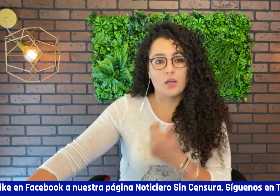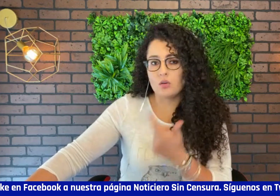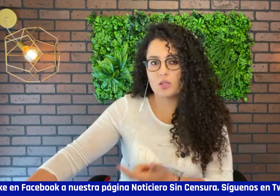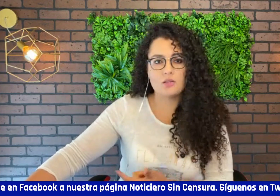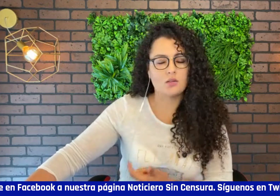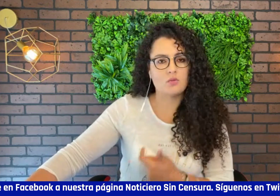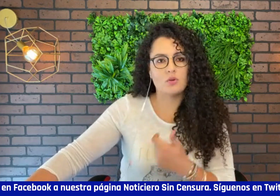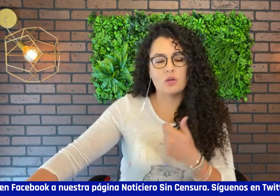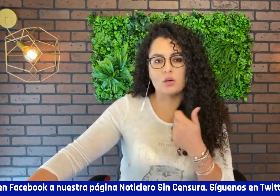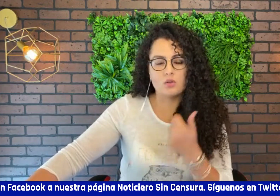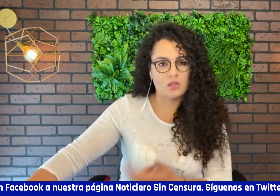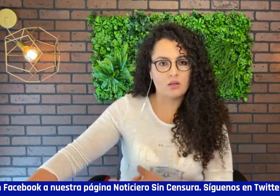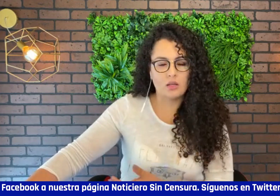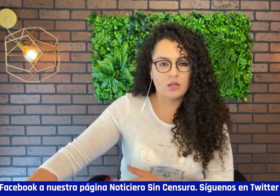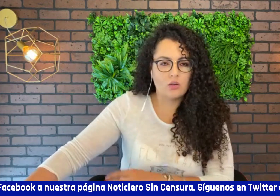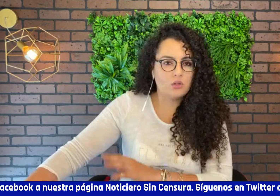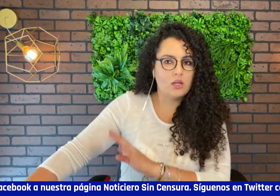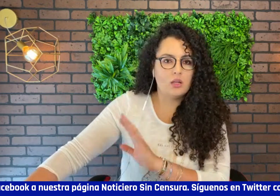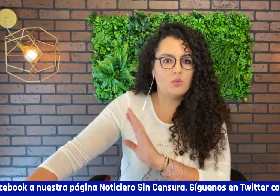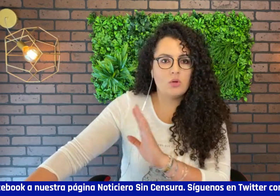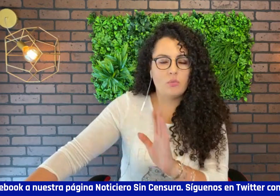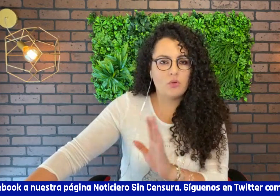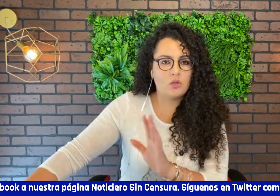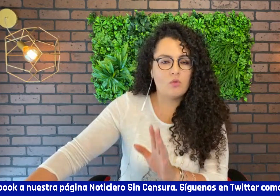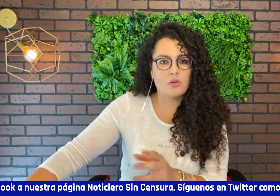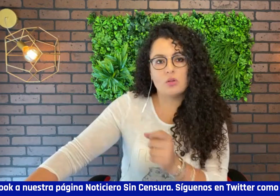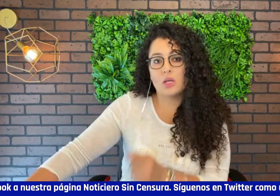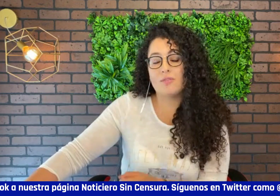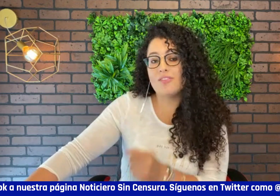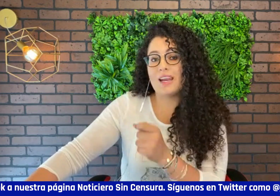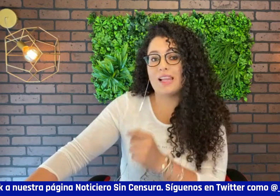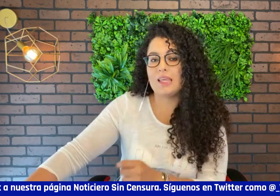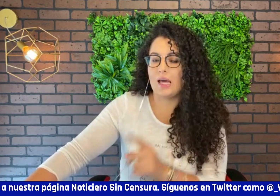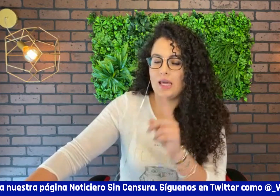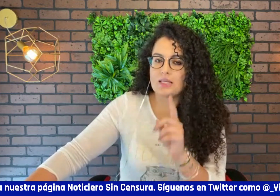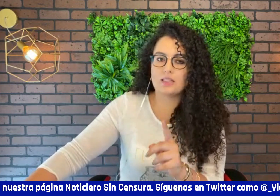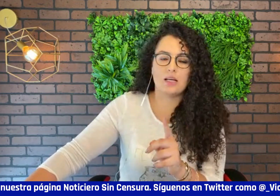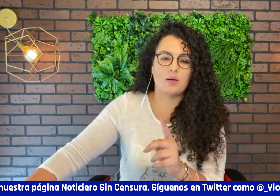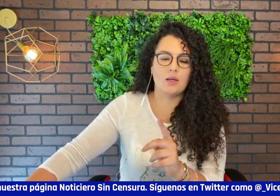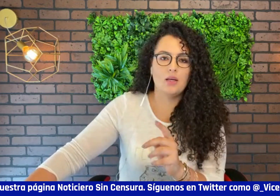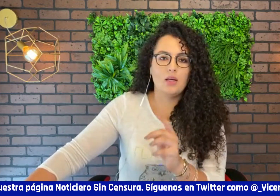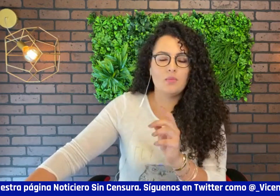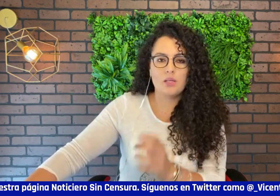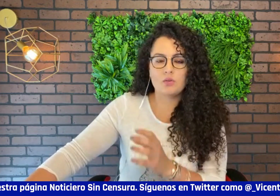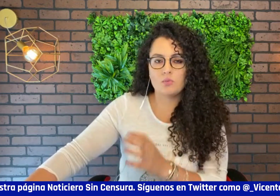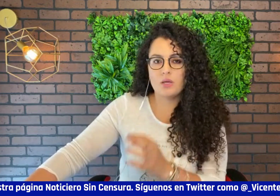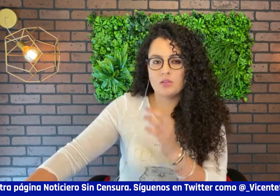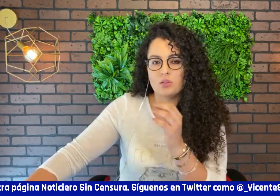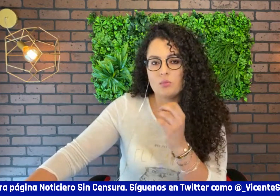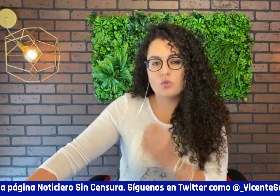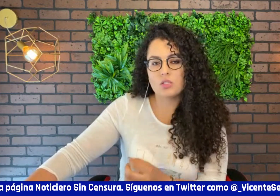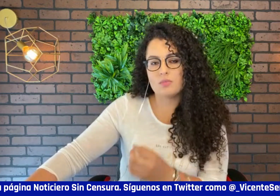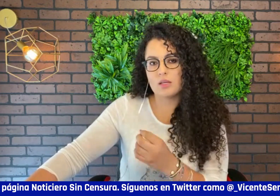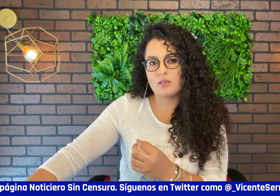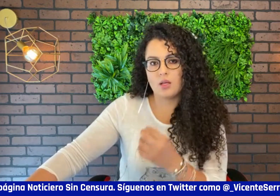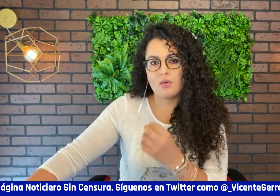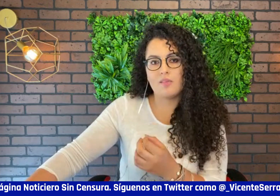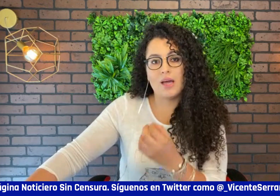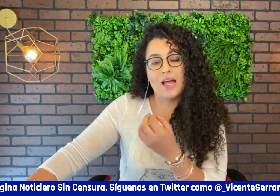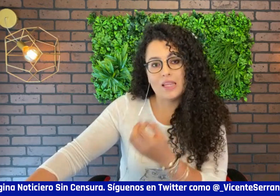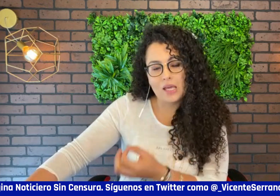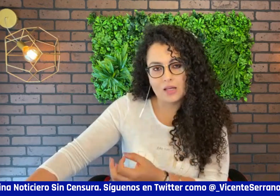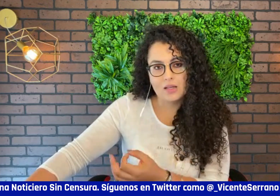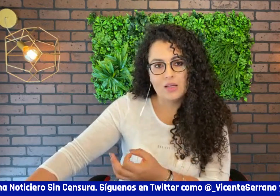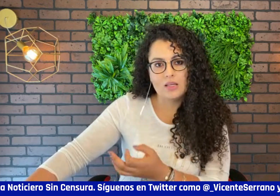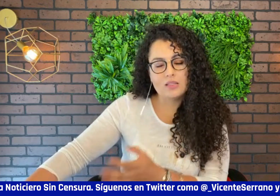informalidad, que no tienen seguro, que no tienen ningún apoyo, ningún resguardo y que viven al día. Esa es la clave. México es un país en donde hay muchísima gente que